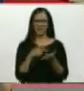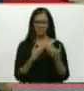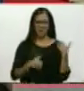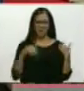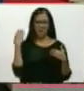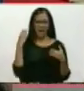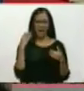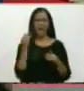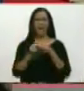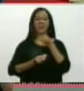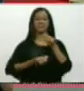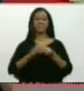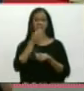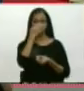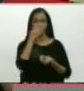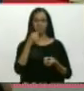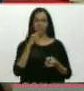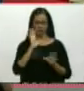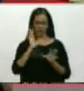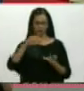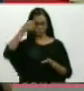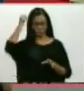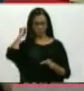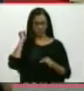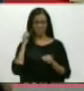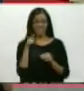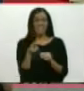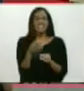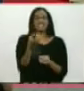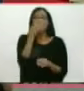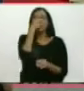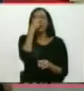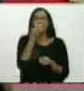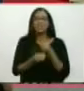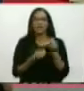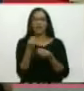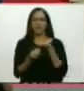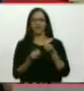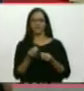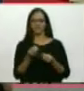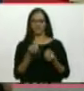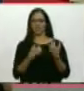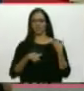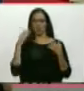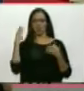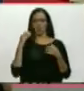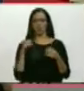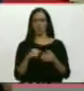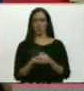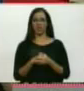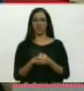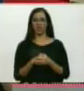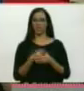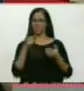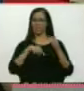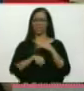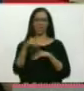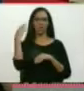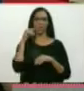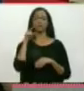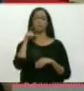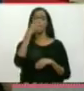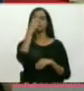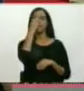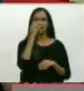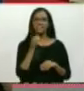el ridículo. Dame la capucha. Porque es el ridículo que te está haciendo el señor Duque. Así no me deje entrar más para Colombia, pero usted es un payaso. No, nosotros